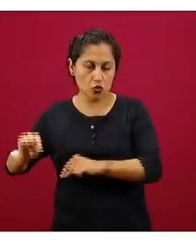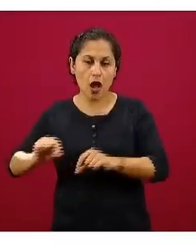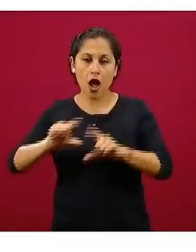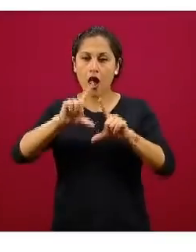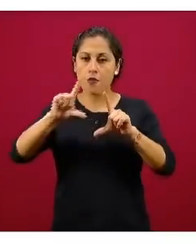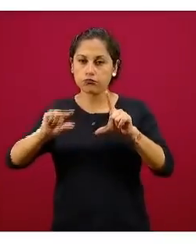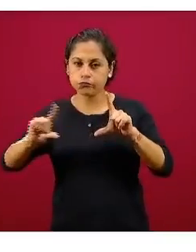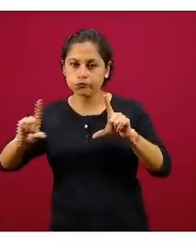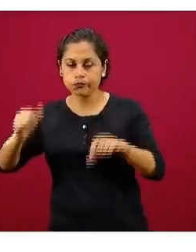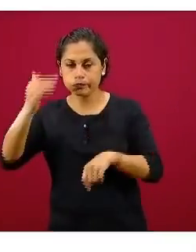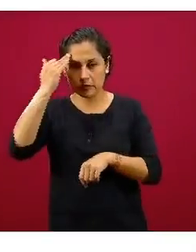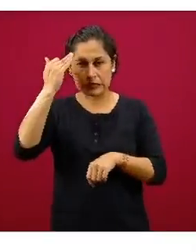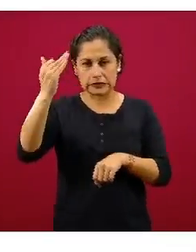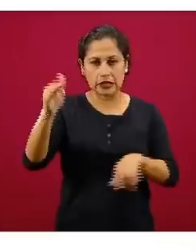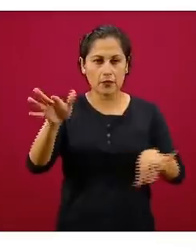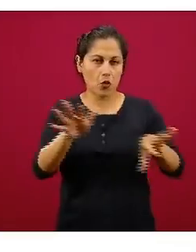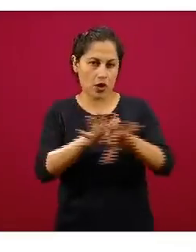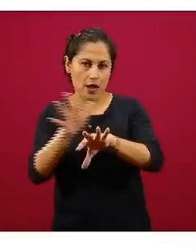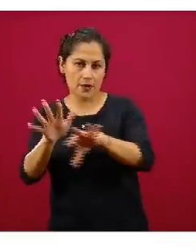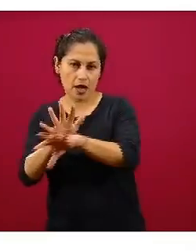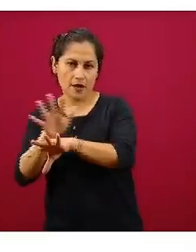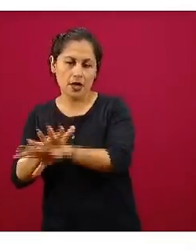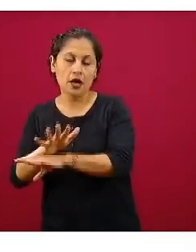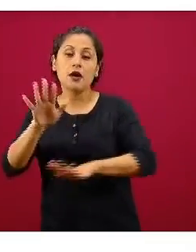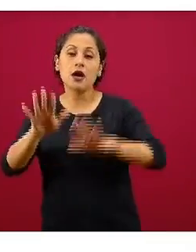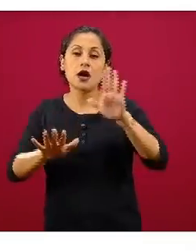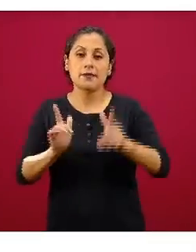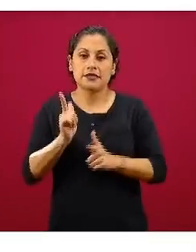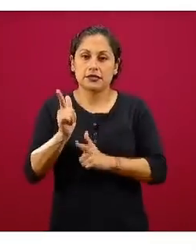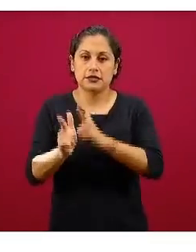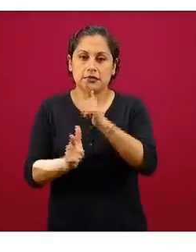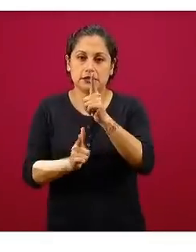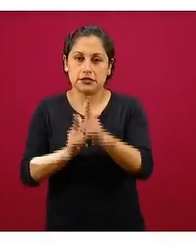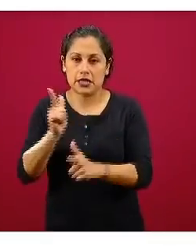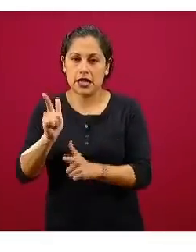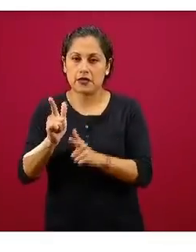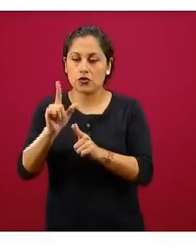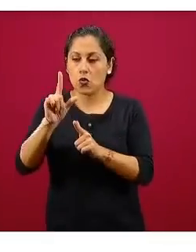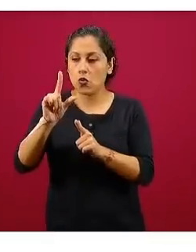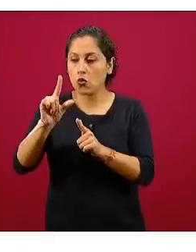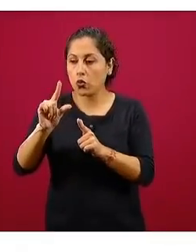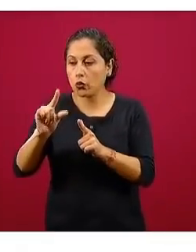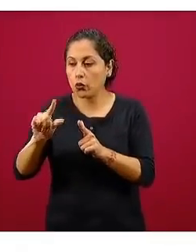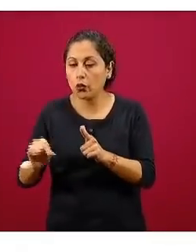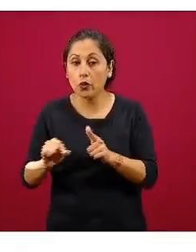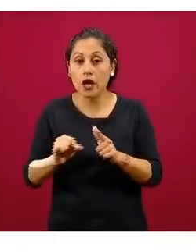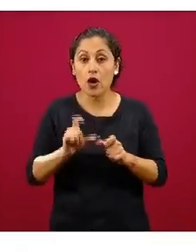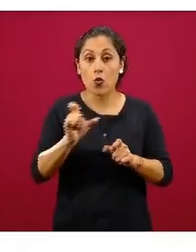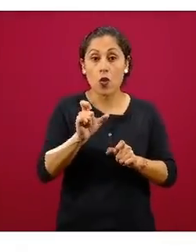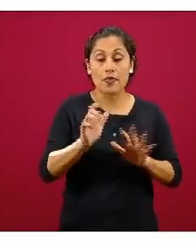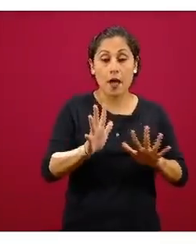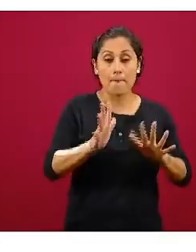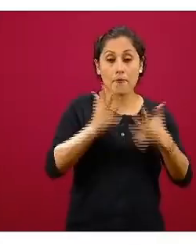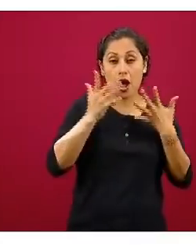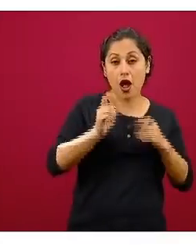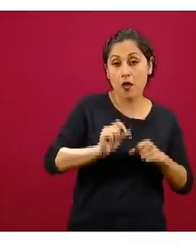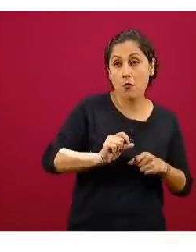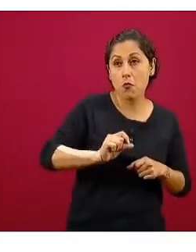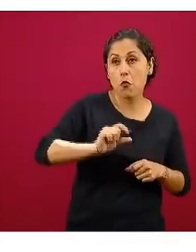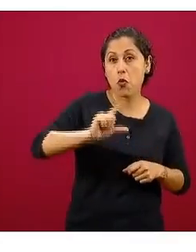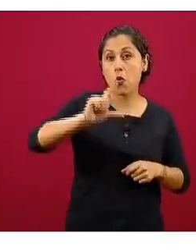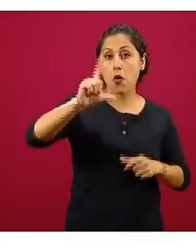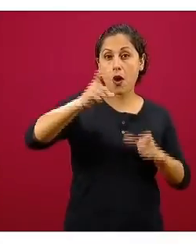como comentamos en varias ocasiones, es más lento que la fase de ascenso para ciertas enfermedades según su modo de